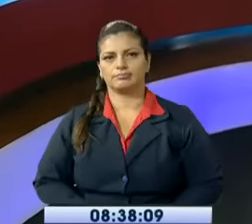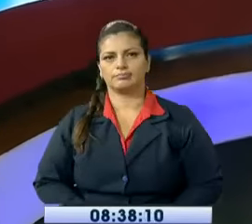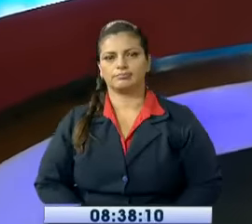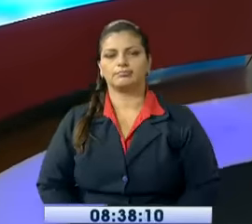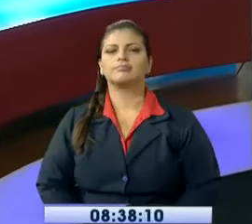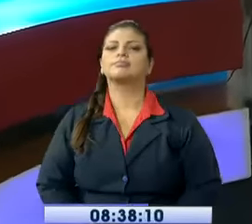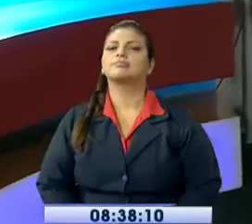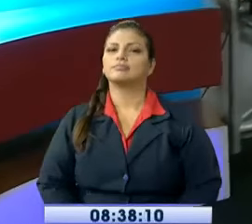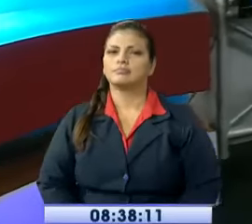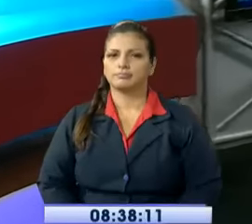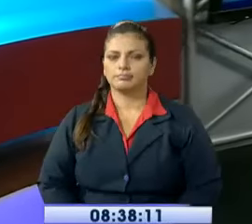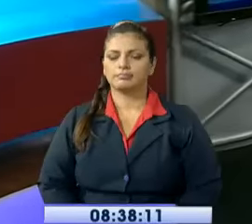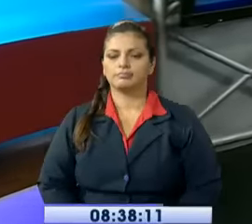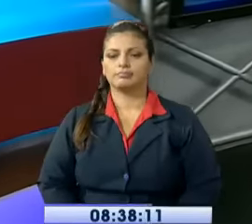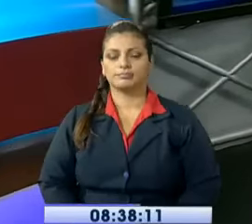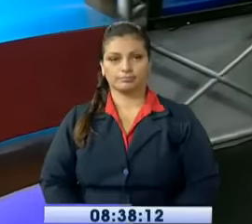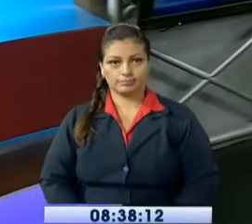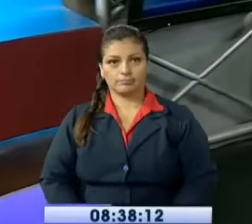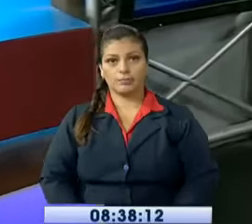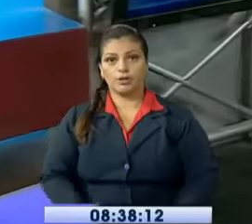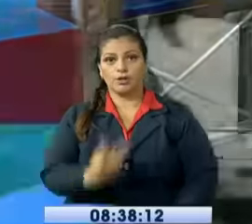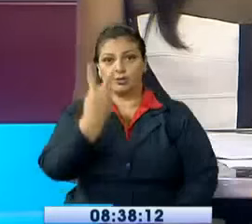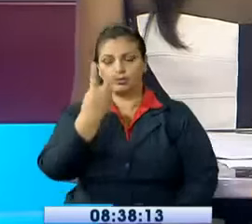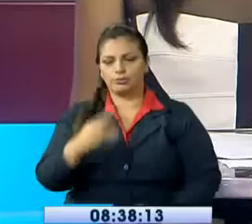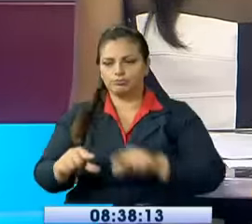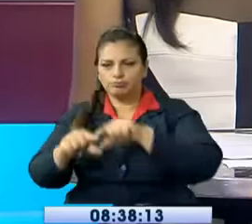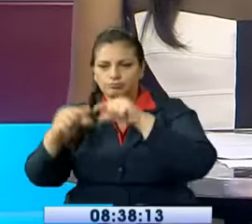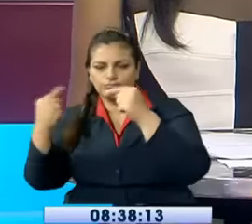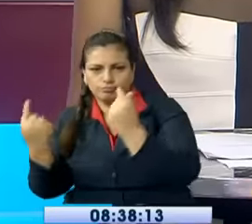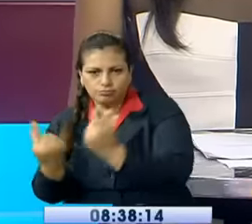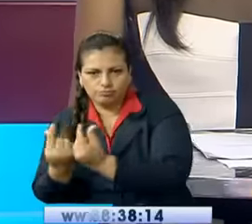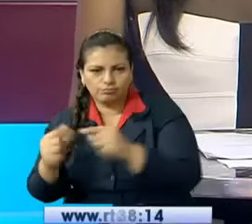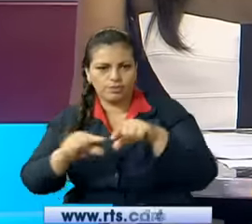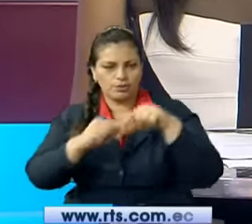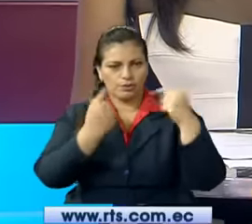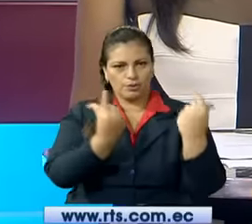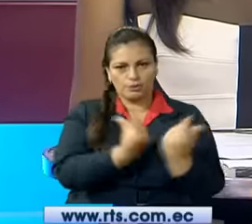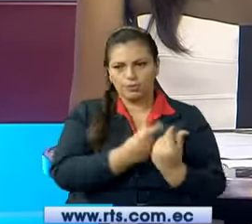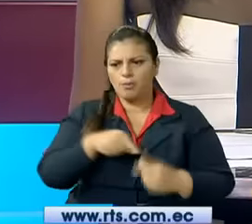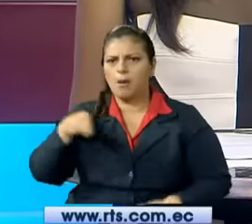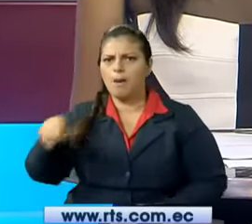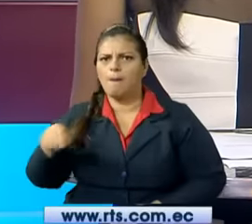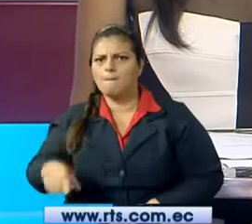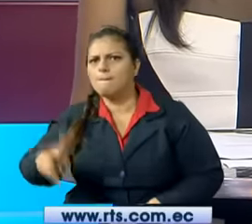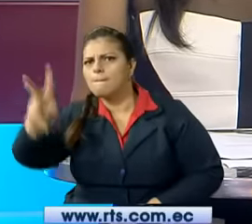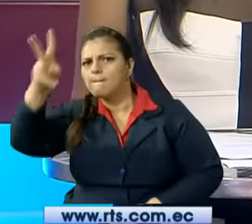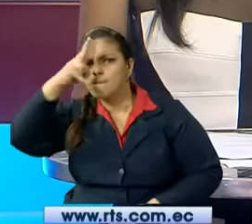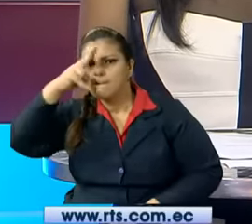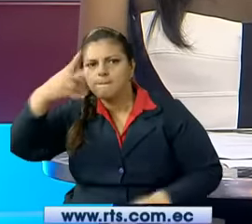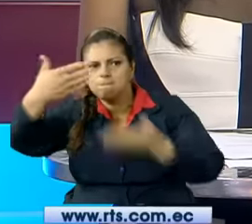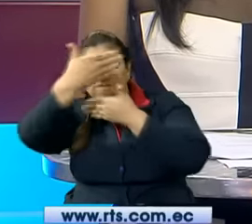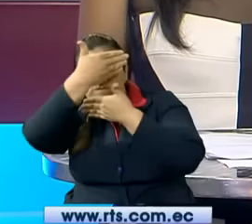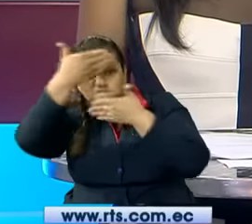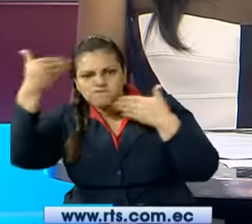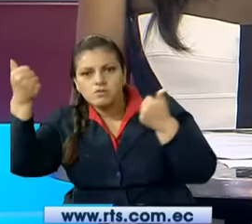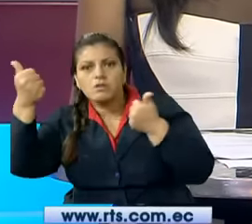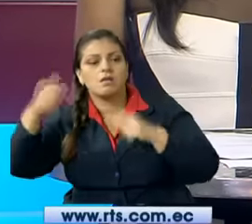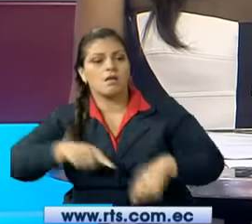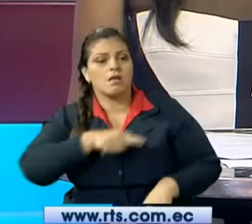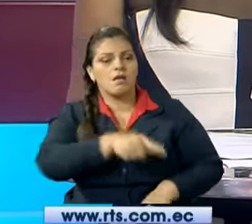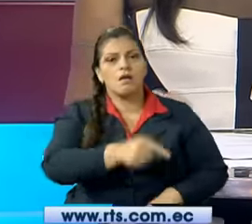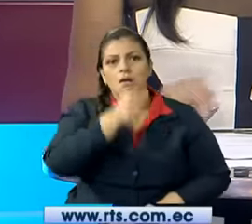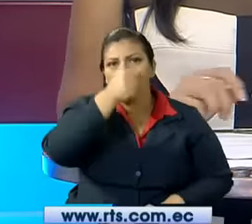Dos supuestas organizaciones delictivas, una dedicada a la estafa y otra al tráfico de drogas, fueron desarticuladas en tres operativos ejecutados